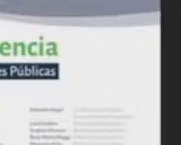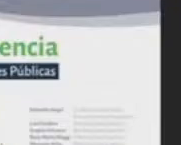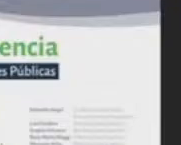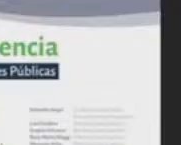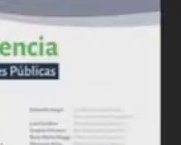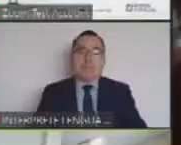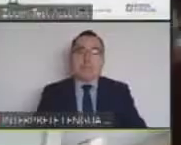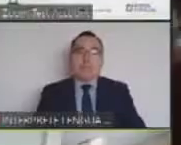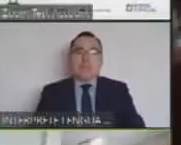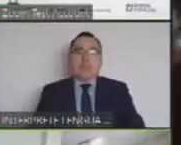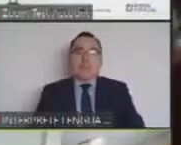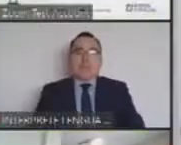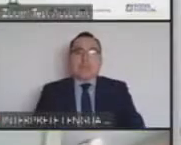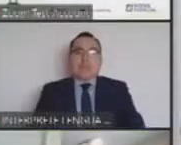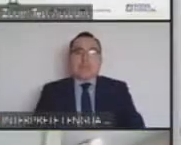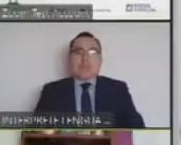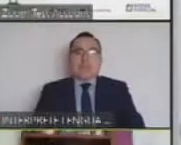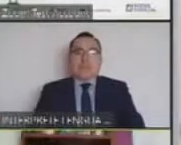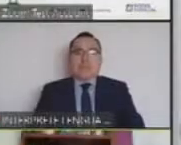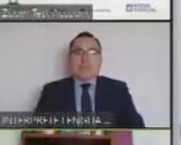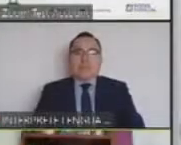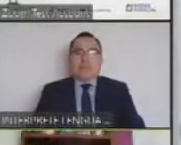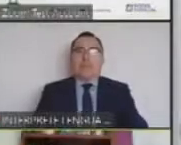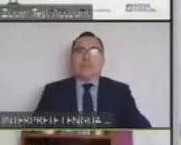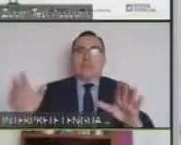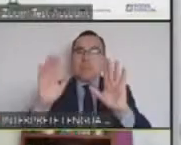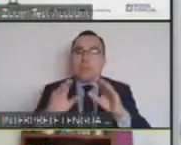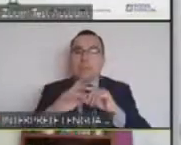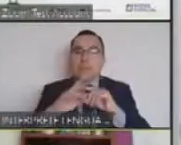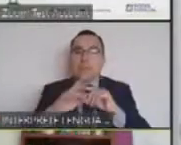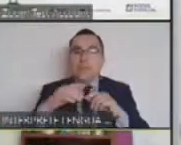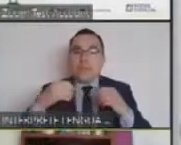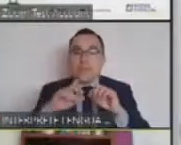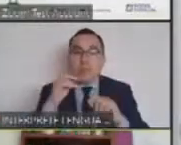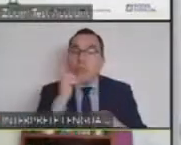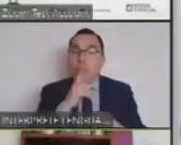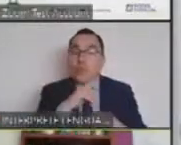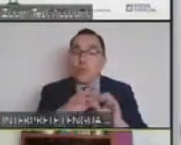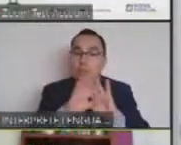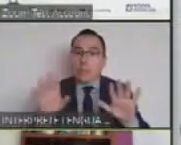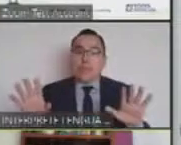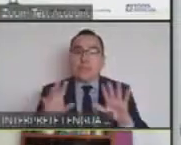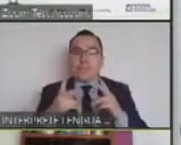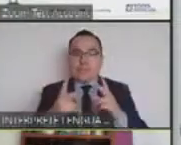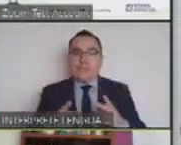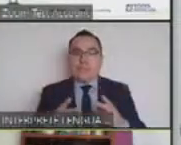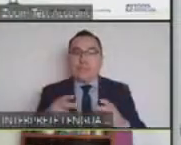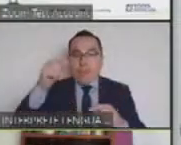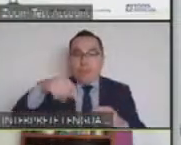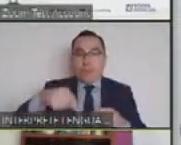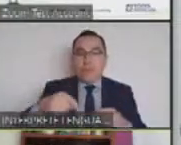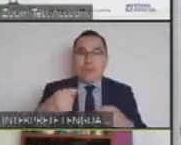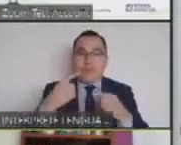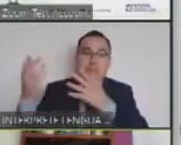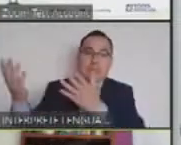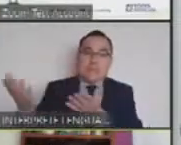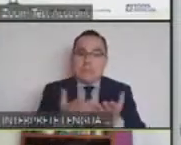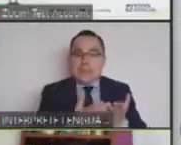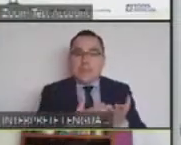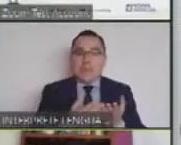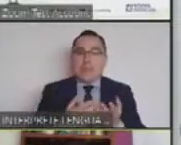Muchas gracias, ministro. Y finalmente, para terminar, yo quiero invitarlo a los